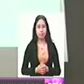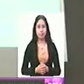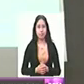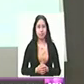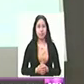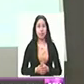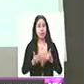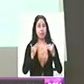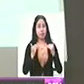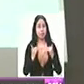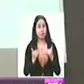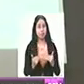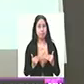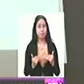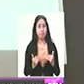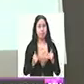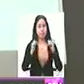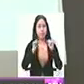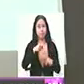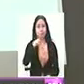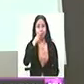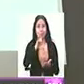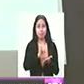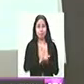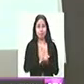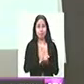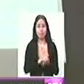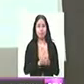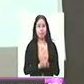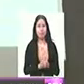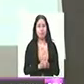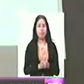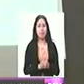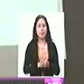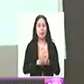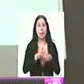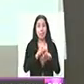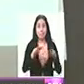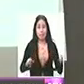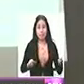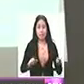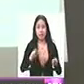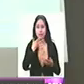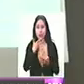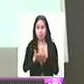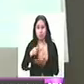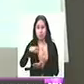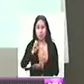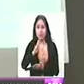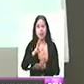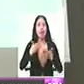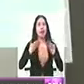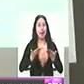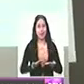Por ahora podemos decir que tenemos el abastecimiento suficiente de reactivos